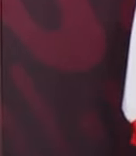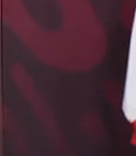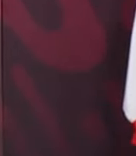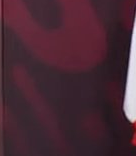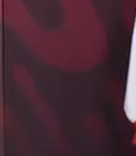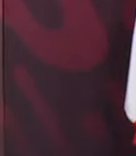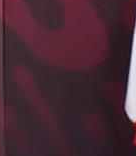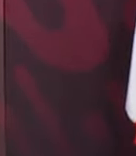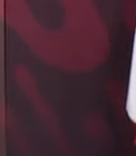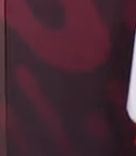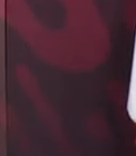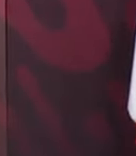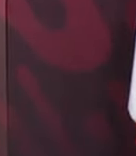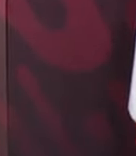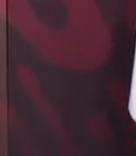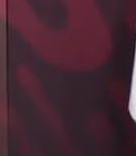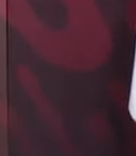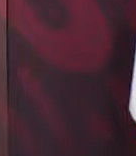es el jefe ayudante,